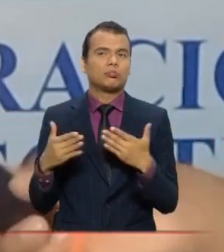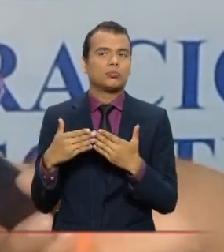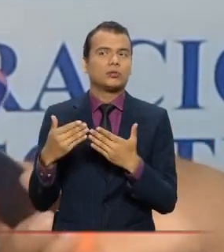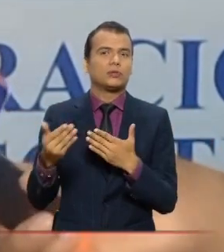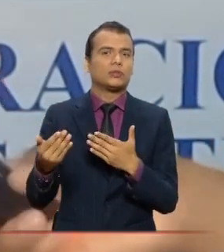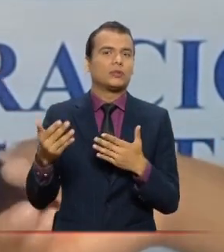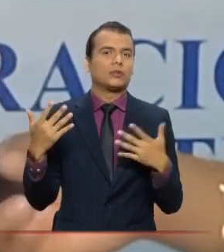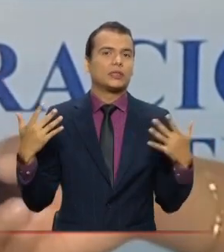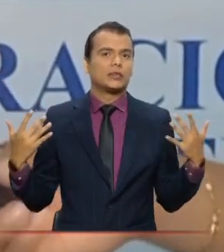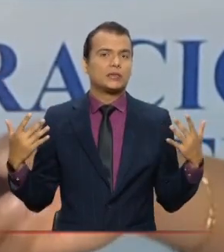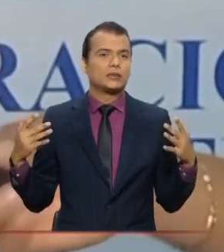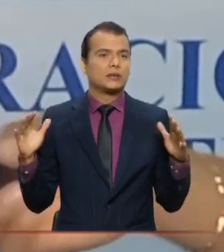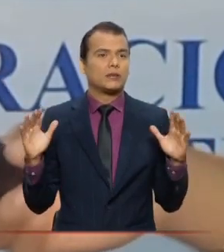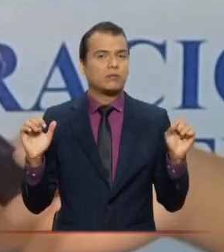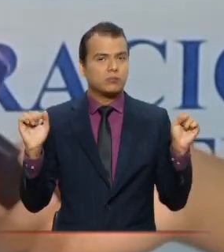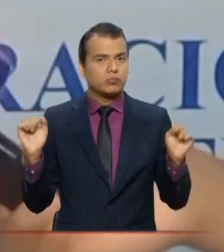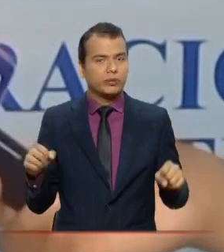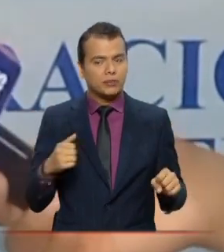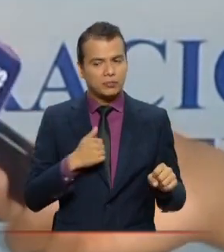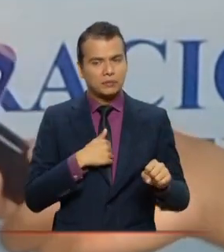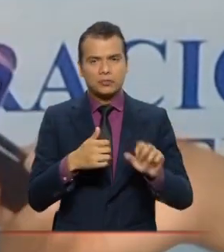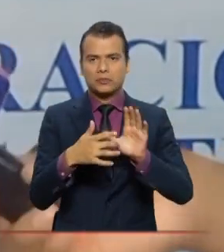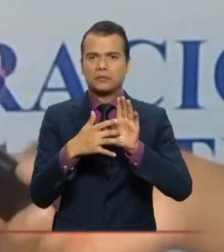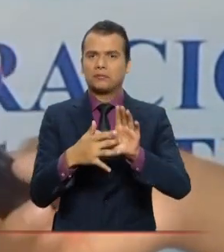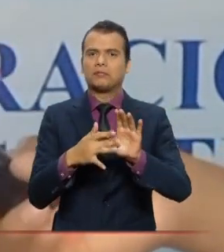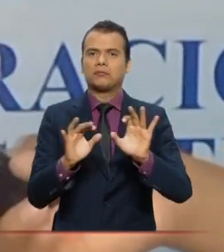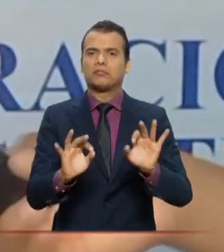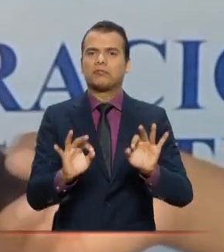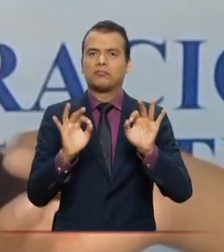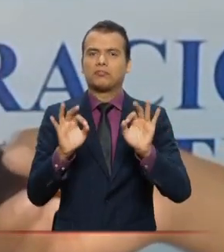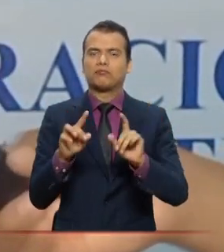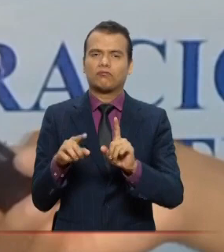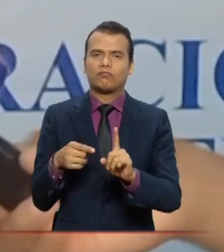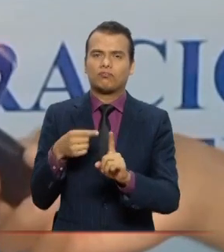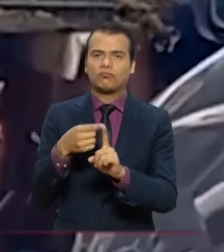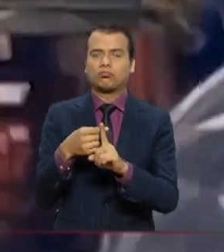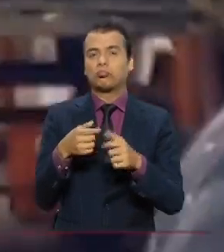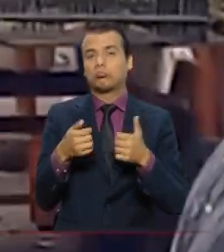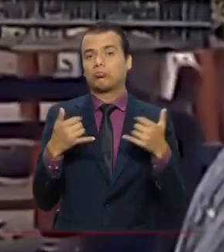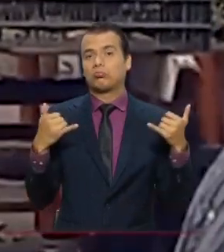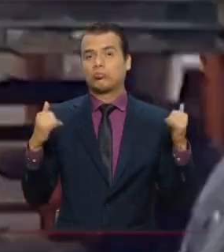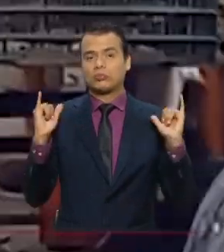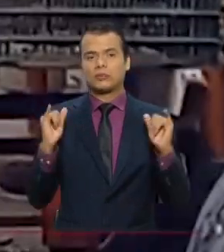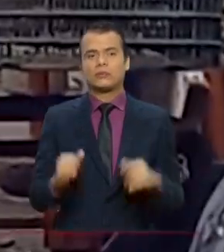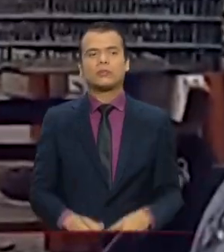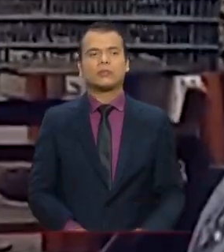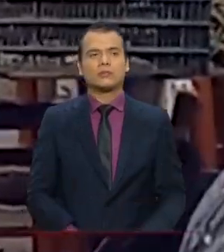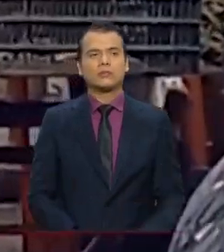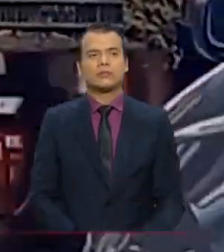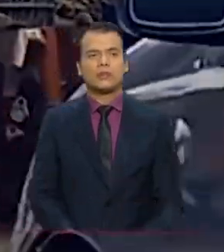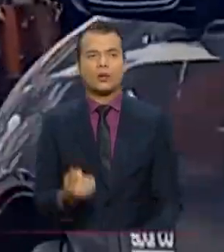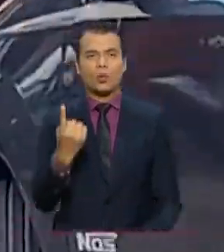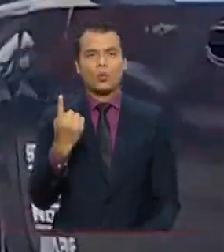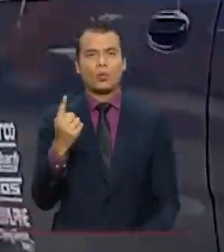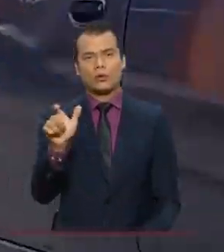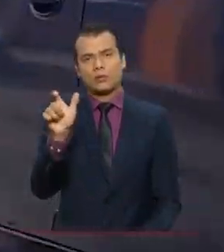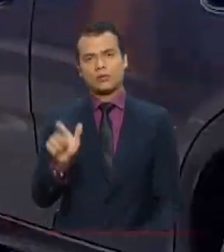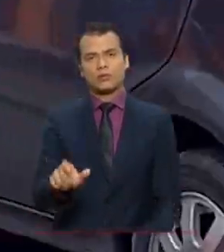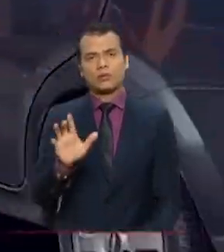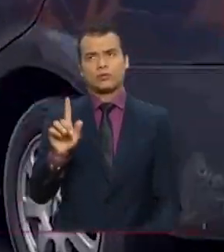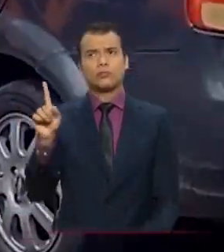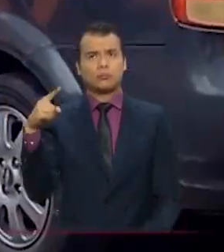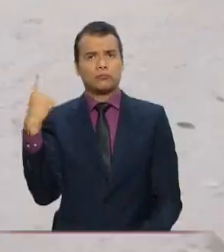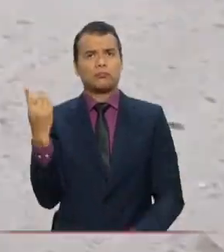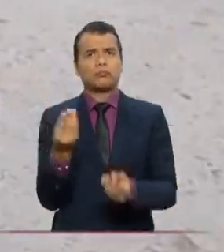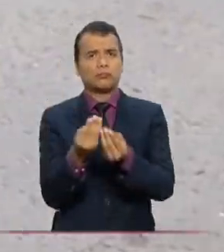una persona bien, alguien con mi carro, cualquier cosa. Como estas, son muchas las historias que a diario se